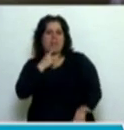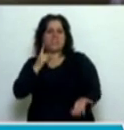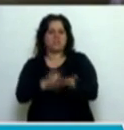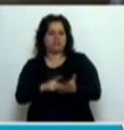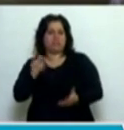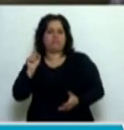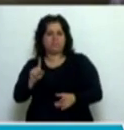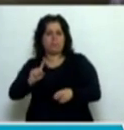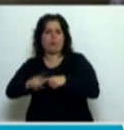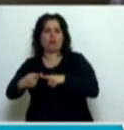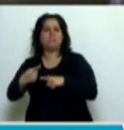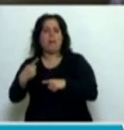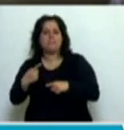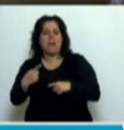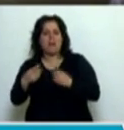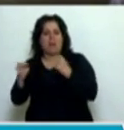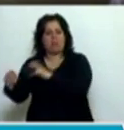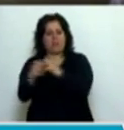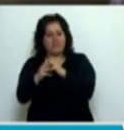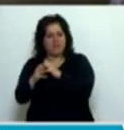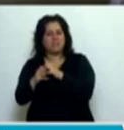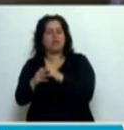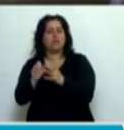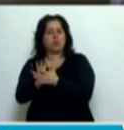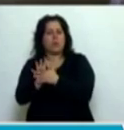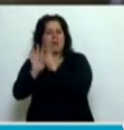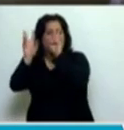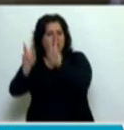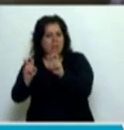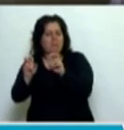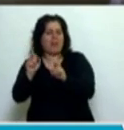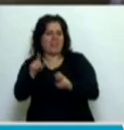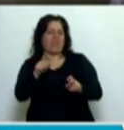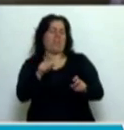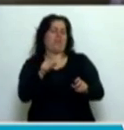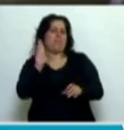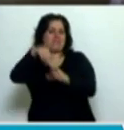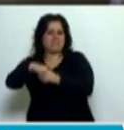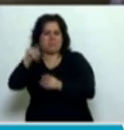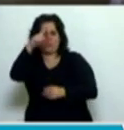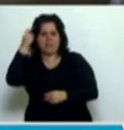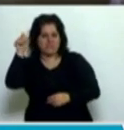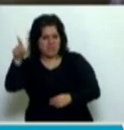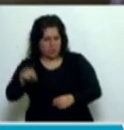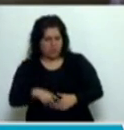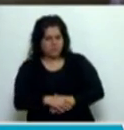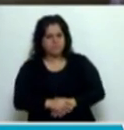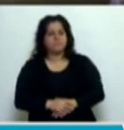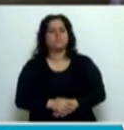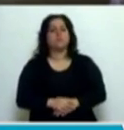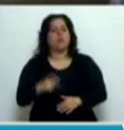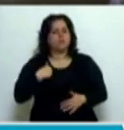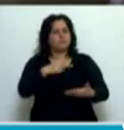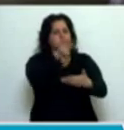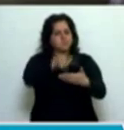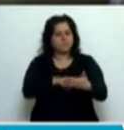de abrir un debate parlamentario sobre la cuestión de estas participaciones. En lo que yo